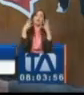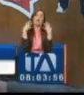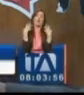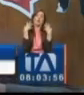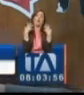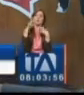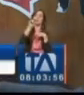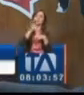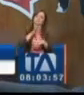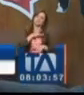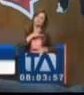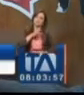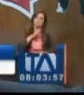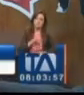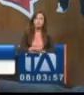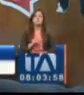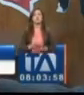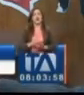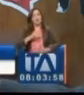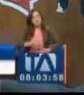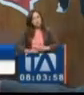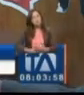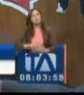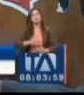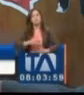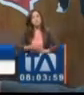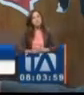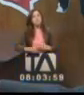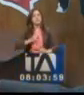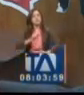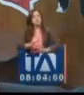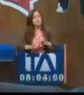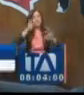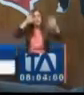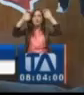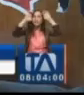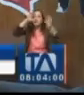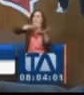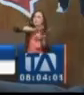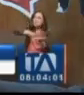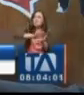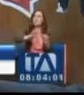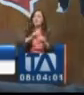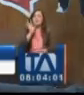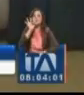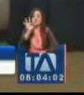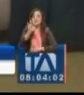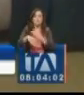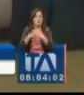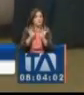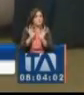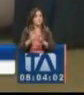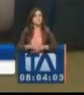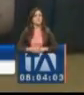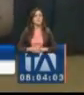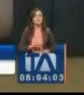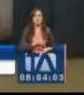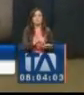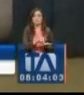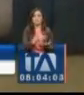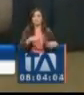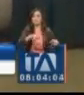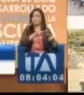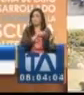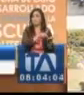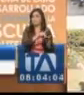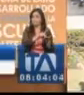estrés y se manejen poco a poco y con las estrategias apropiadas para que den correctamente el examen. Y el precio de estos cursos